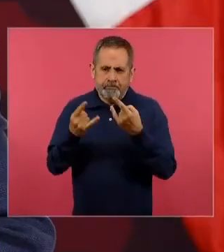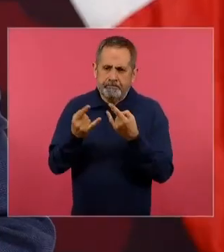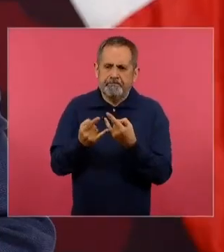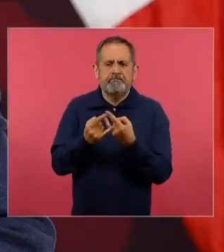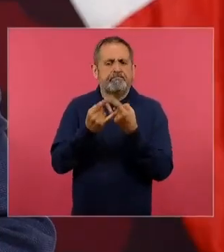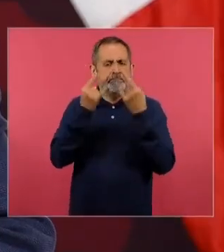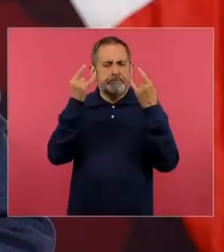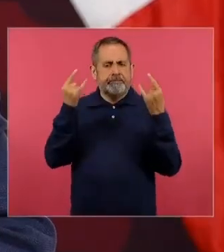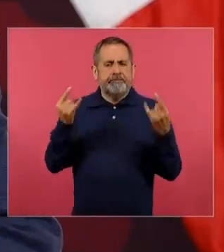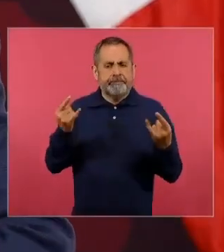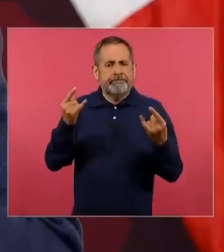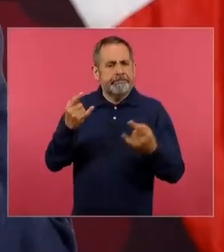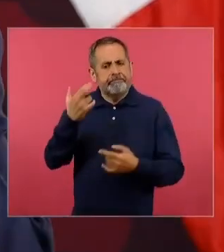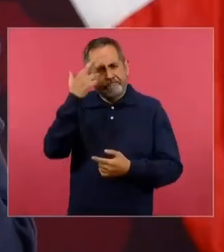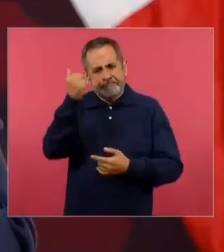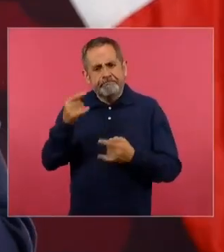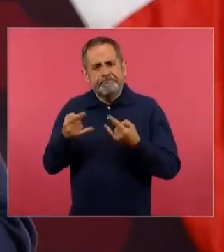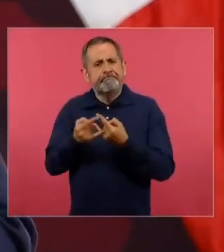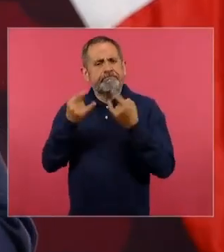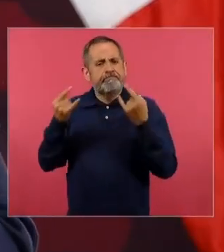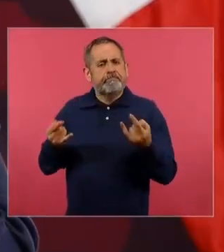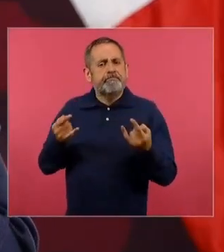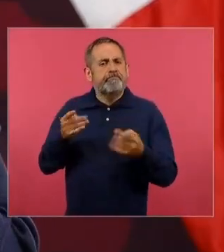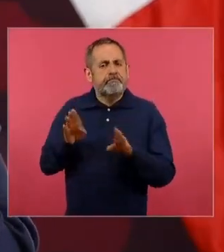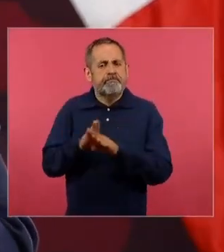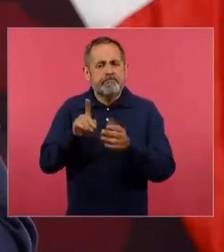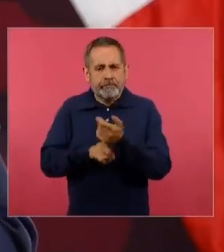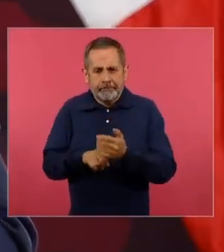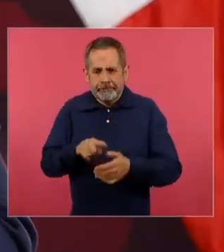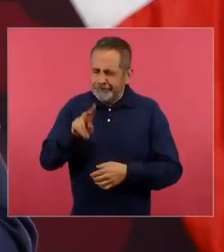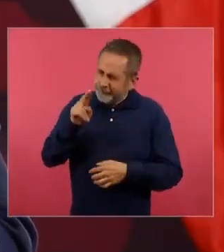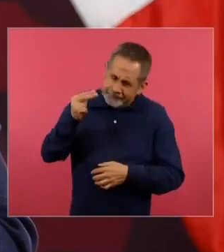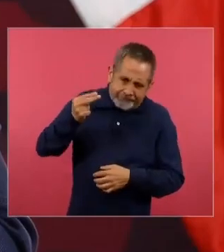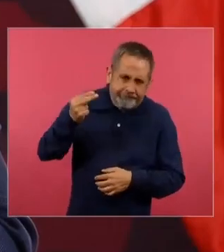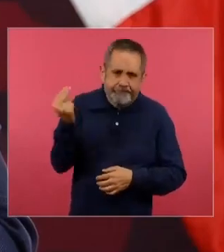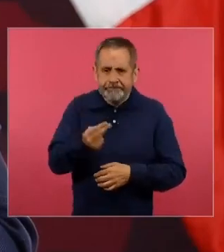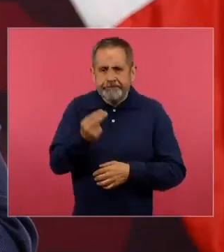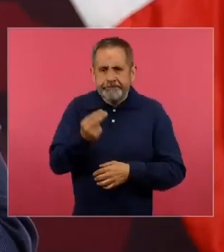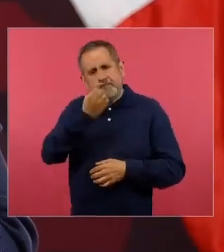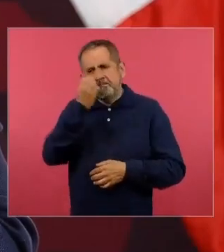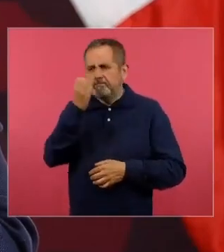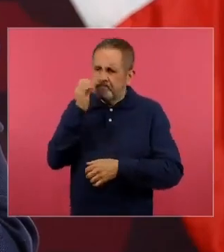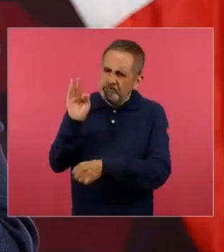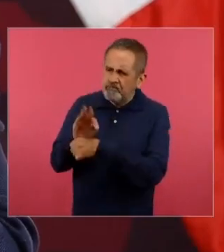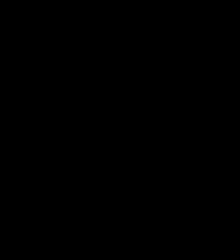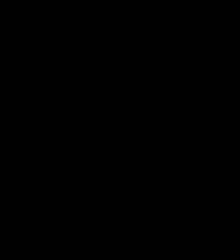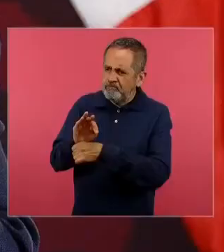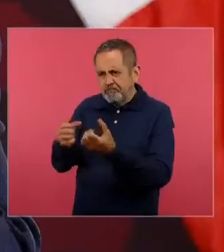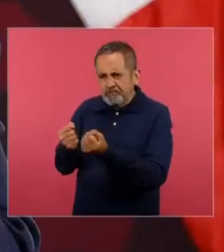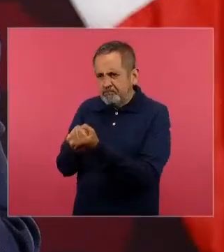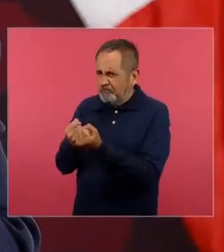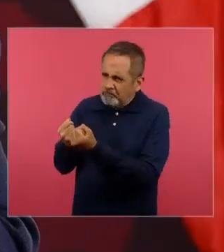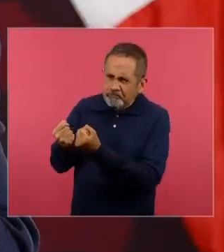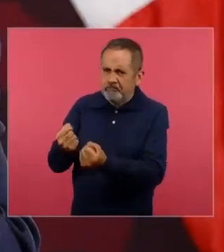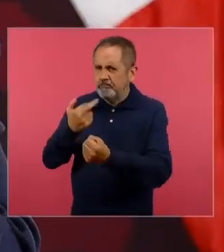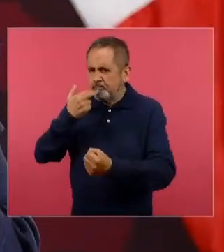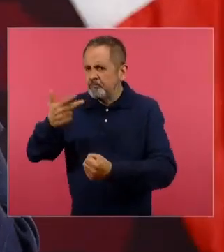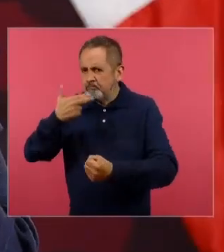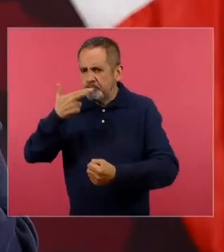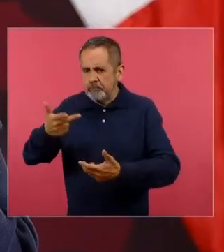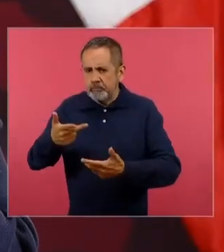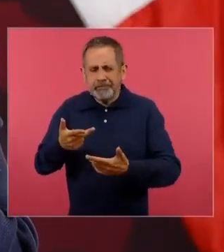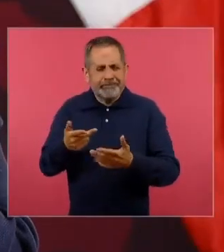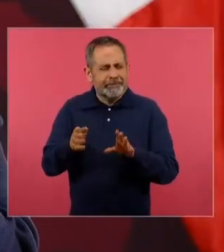una razón histórica que tiene que ver con la necesidad de fortalecer la escuela pública. Pero para decirlo en lenguaje